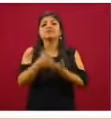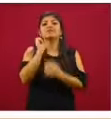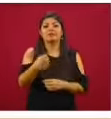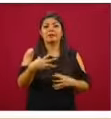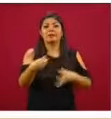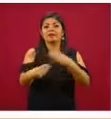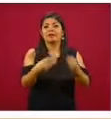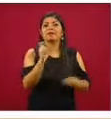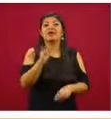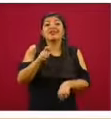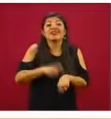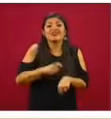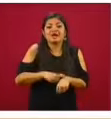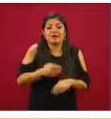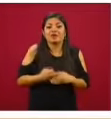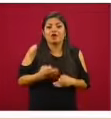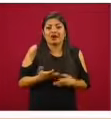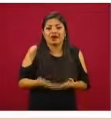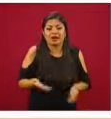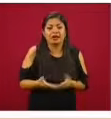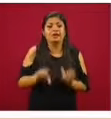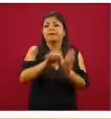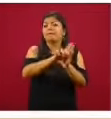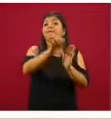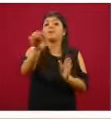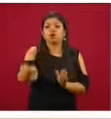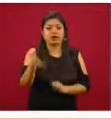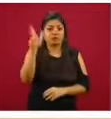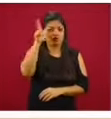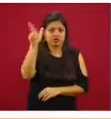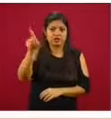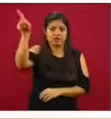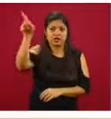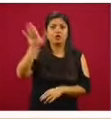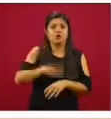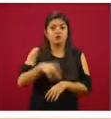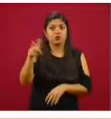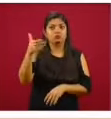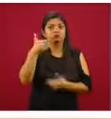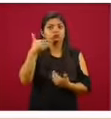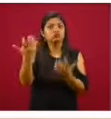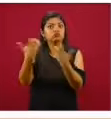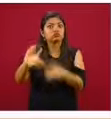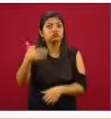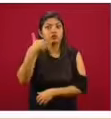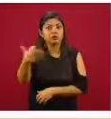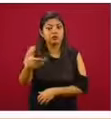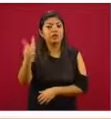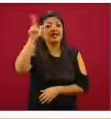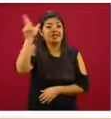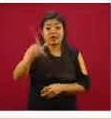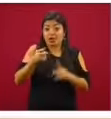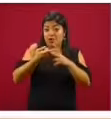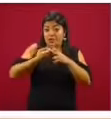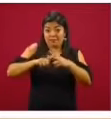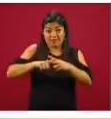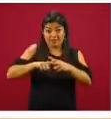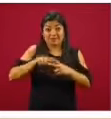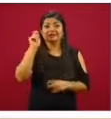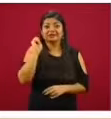en tiempo literalmente real. Pongo el ejemplo de Hidalgo por haber sido exitoso. Cuando Hidalgo empezó a